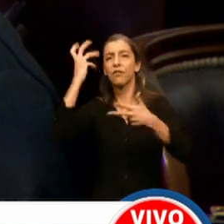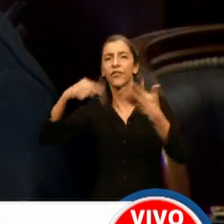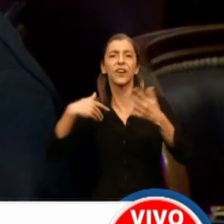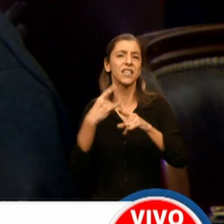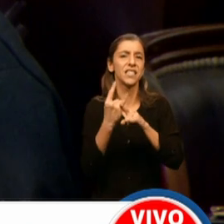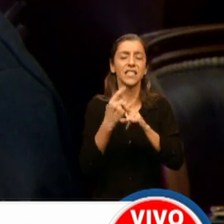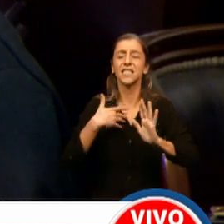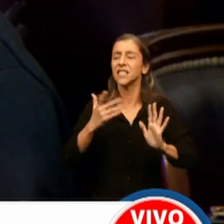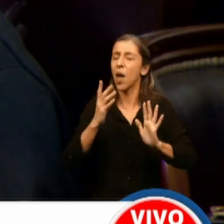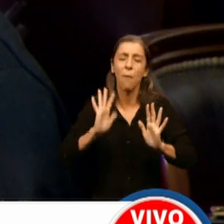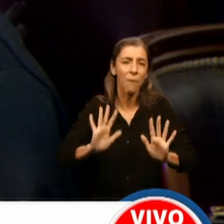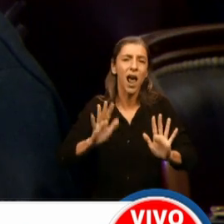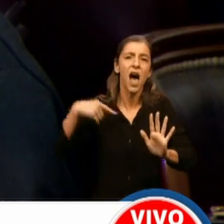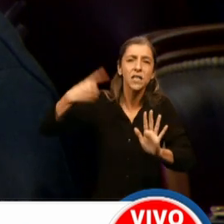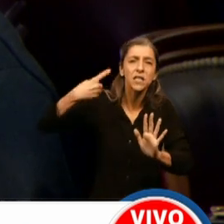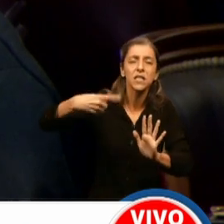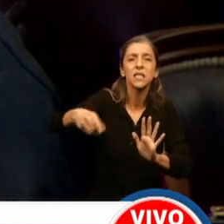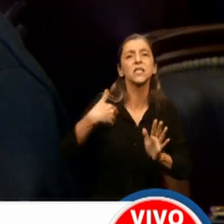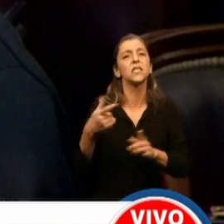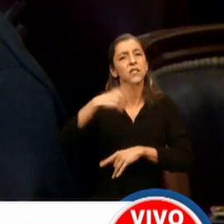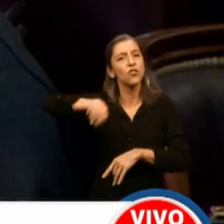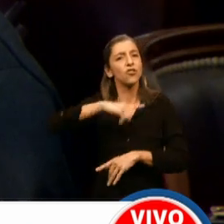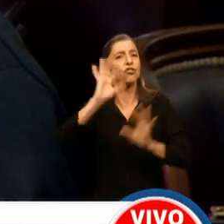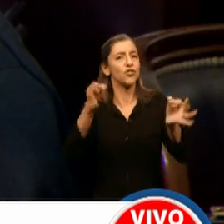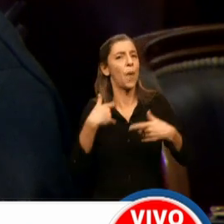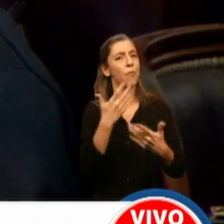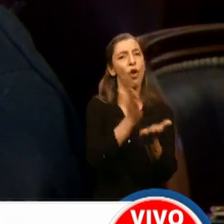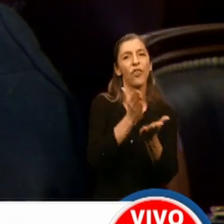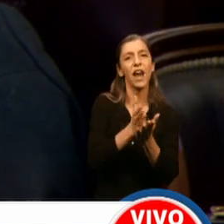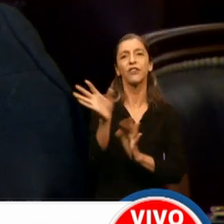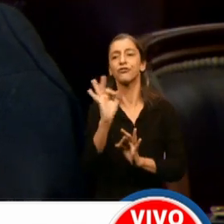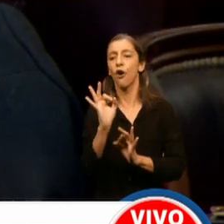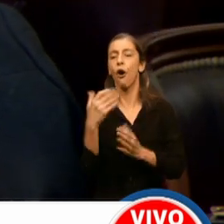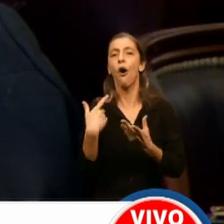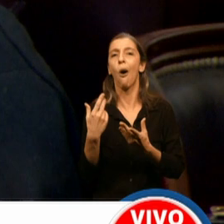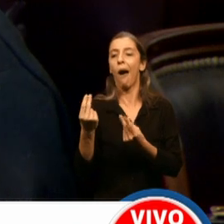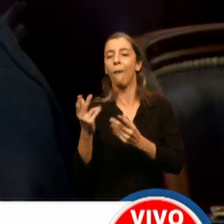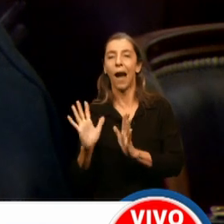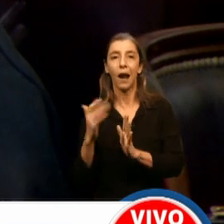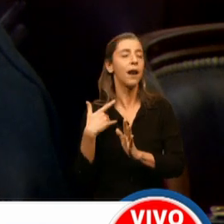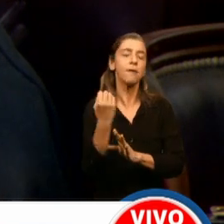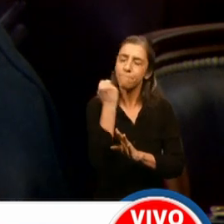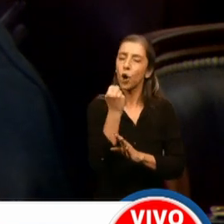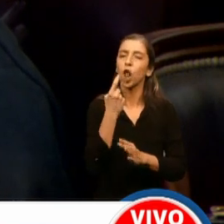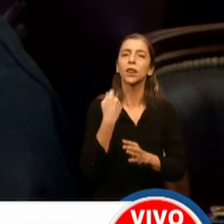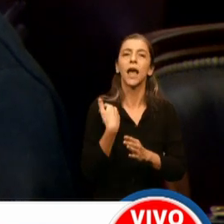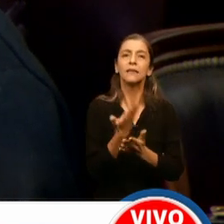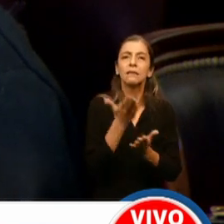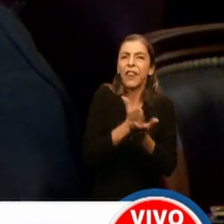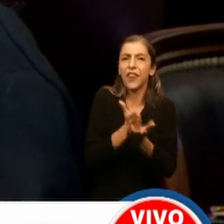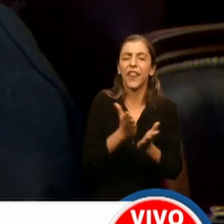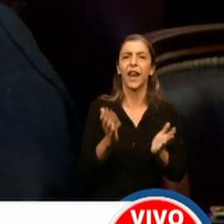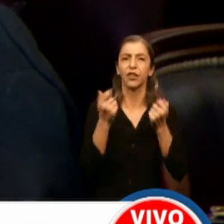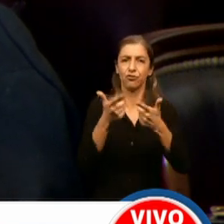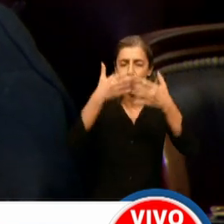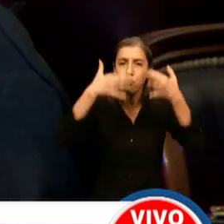plantear la como el dilema o la atención entre derecho y mercancía sabemos que la comunicación y la información escalón más bajo del